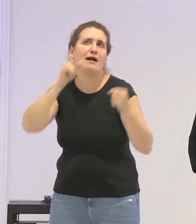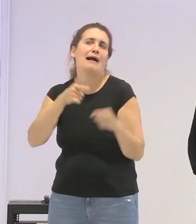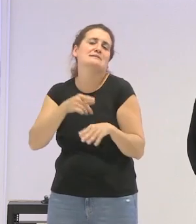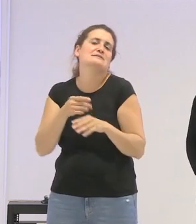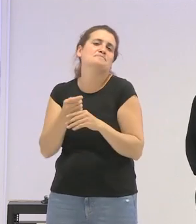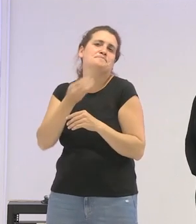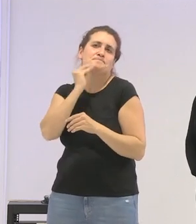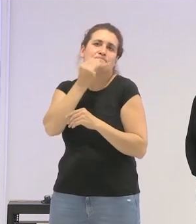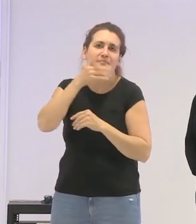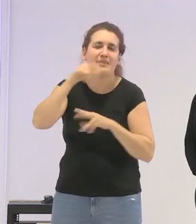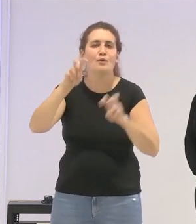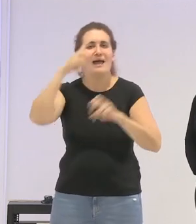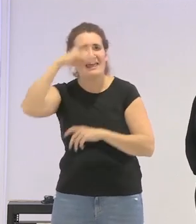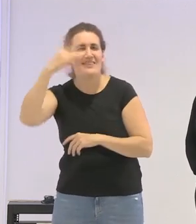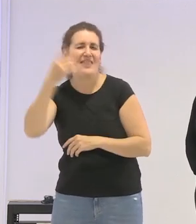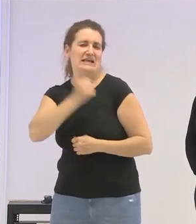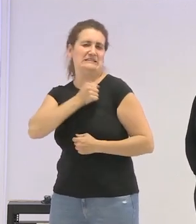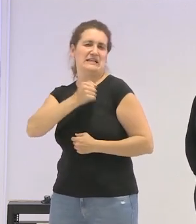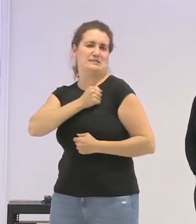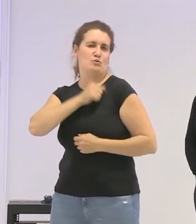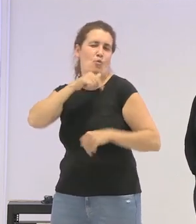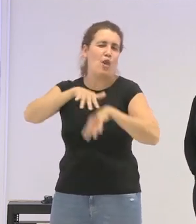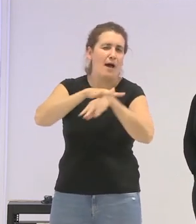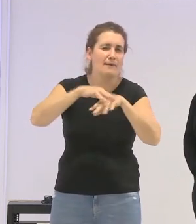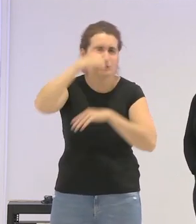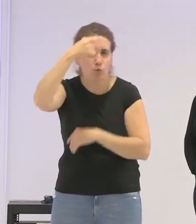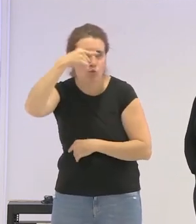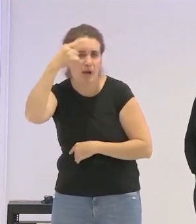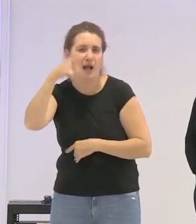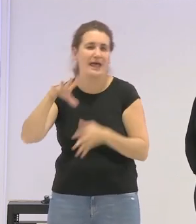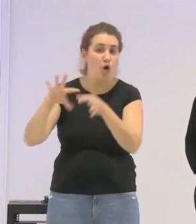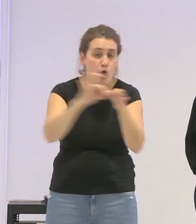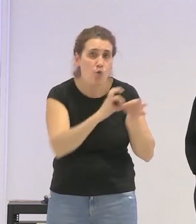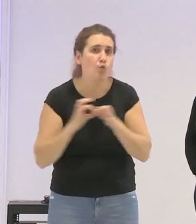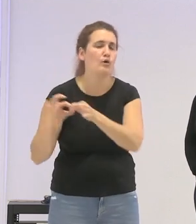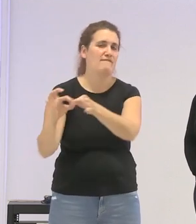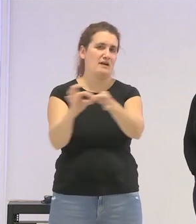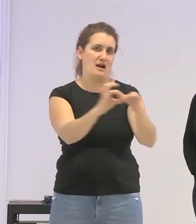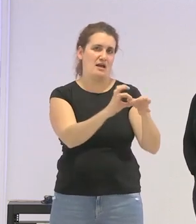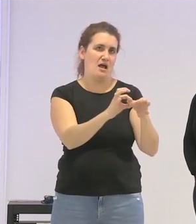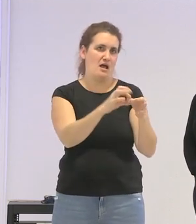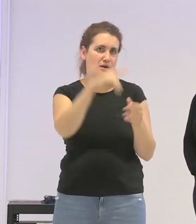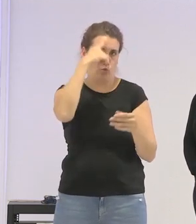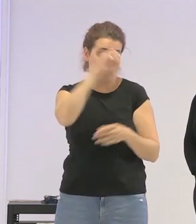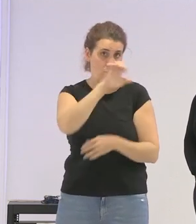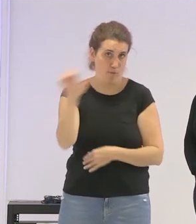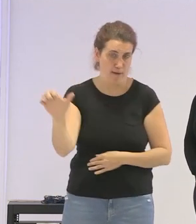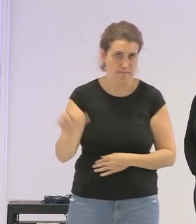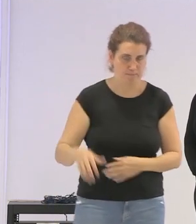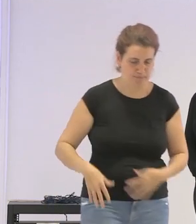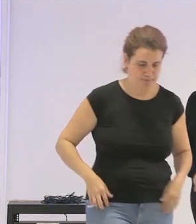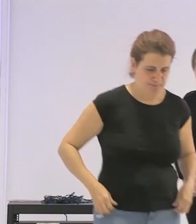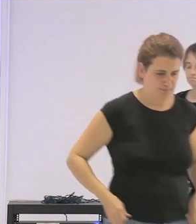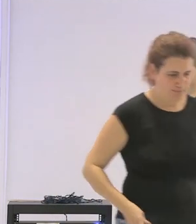de un cierto, de una idea de cristianismo como la base cultural que unificaría la cultura europea, ¿no? O sea, es una